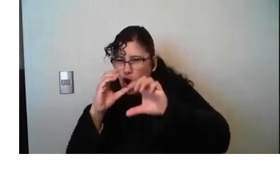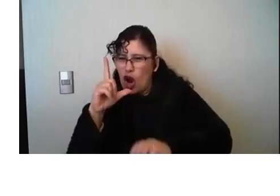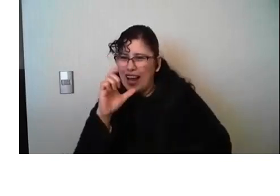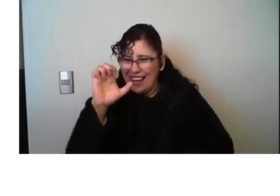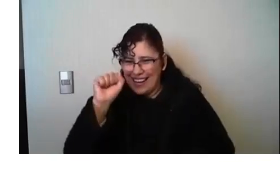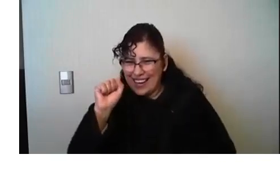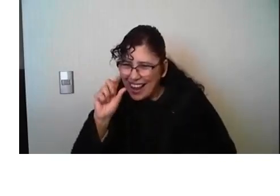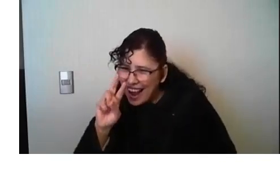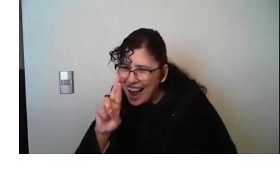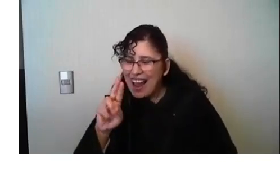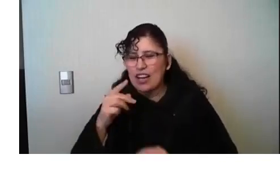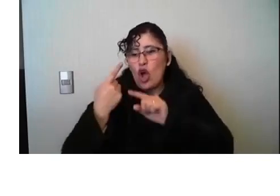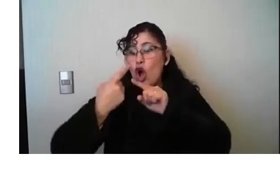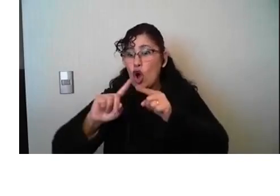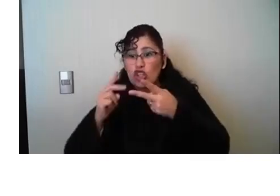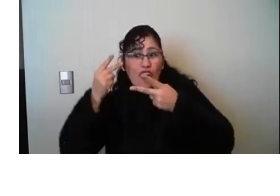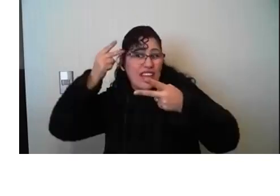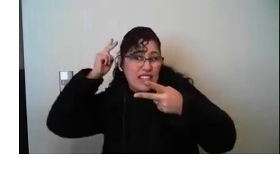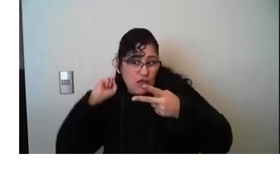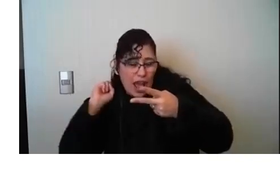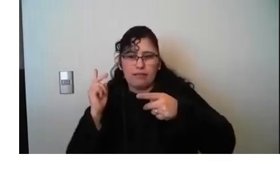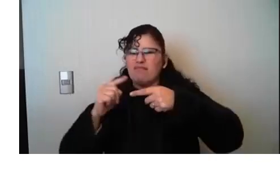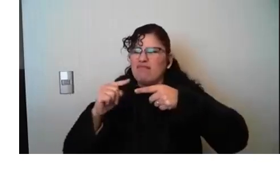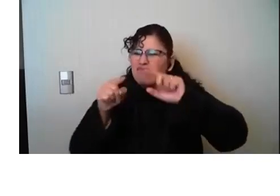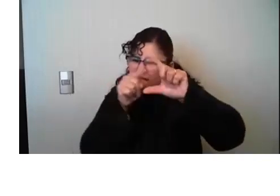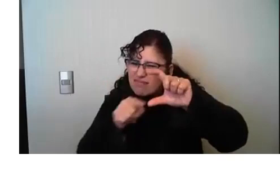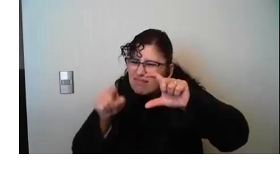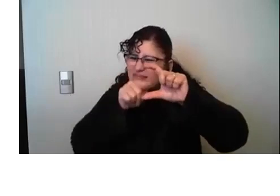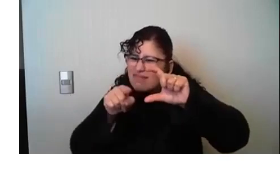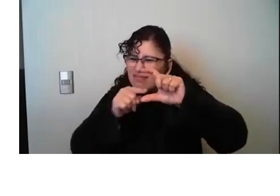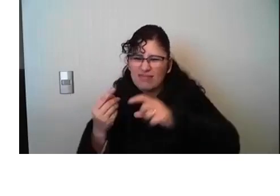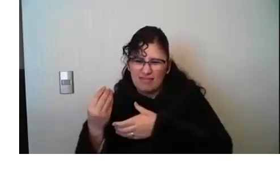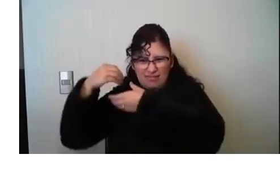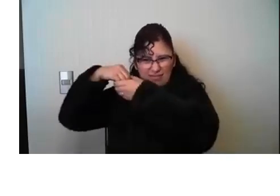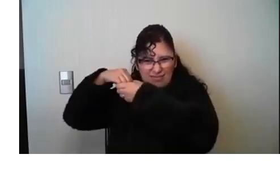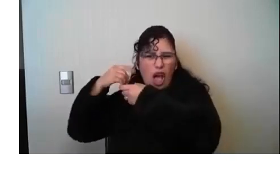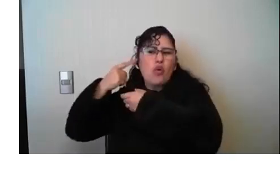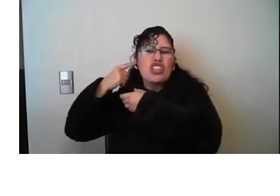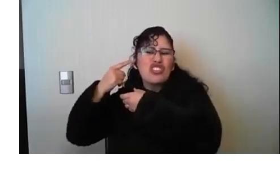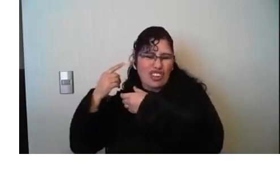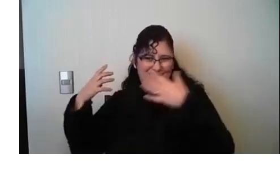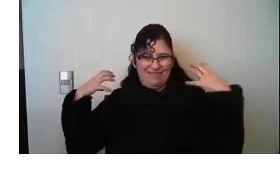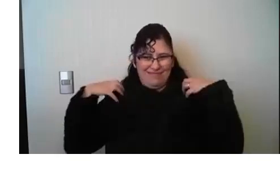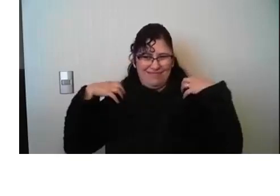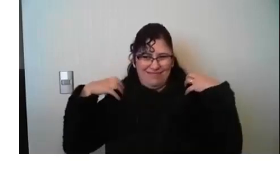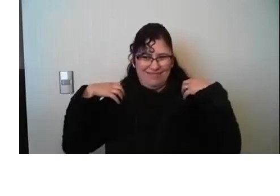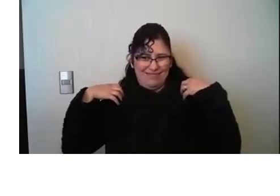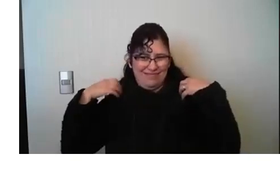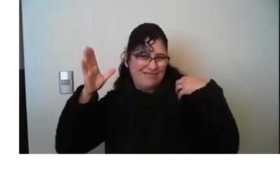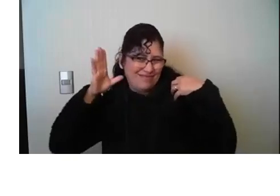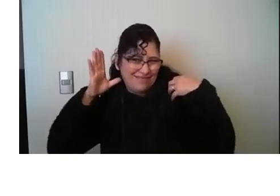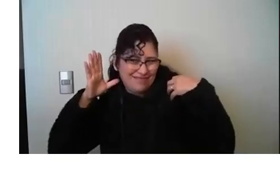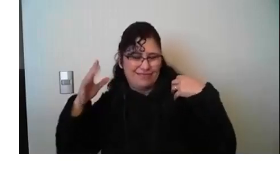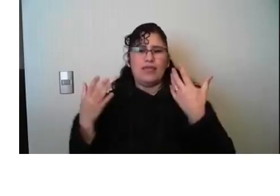El nervio coclear lleva audición, que no nos corresponde analizar ahora, y el nervio vestibular lleva